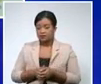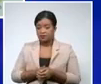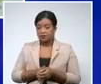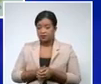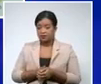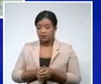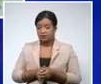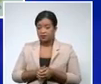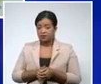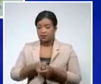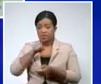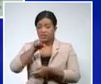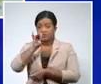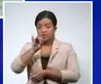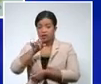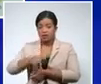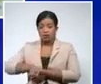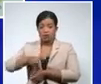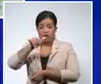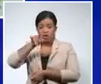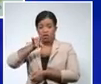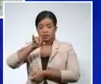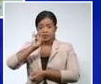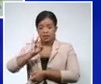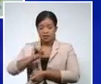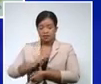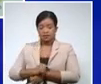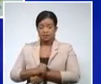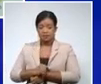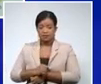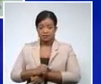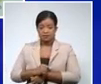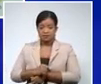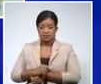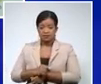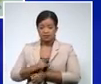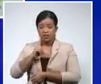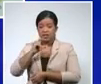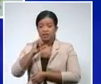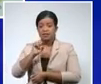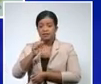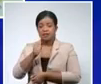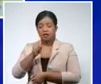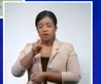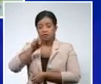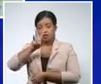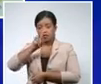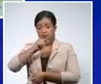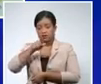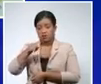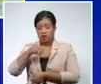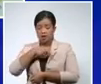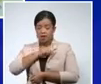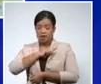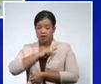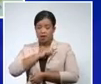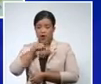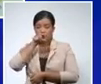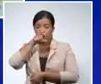con 17 cada uno, La Lisa 13 casos autóctonos ayer, Cotorro